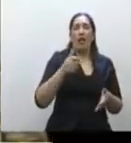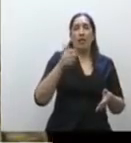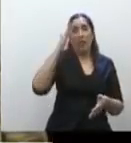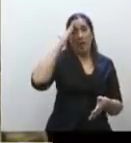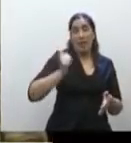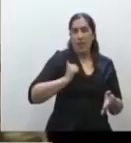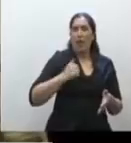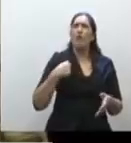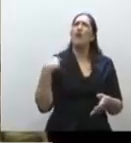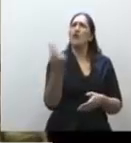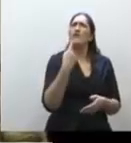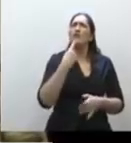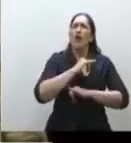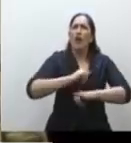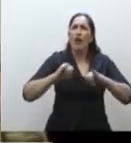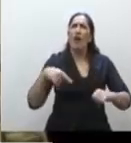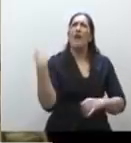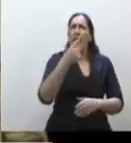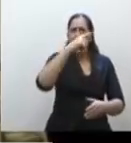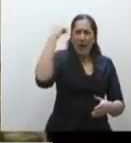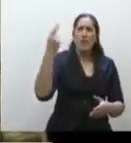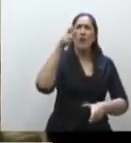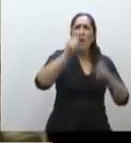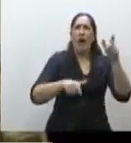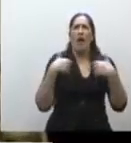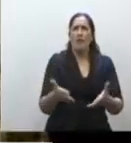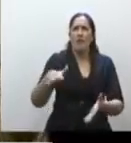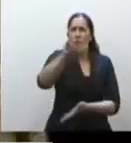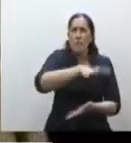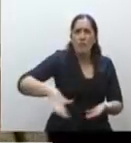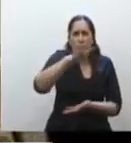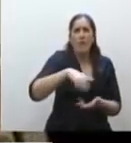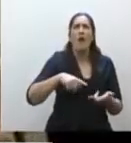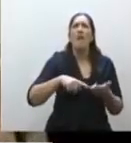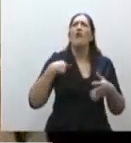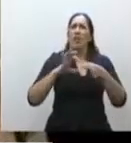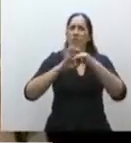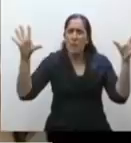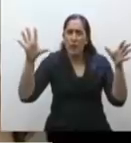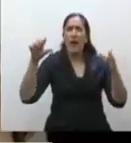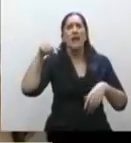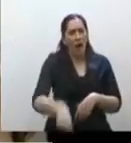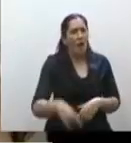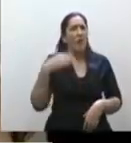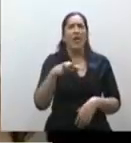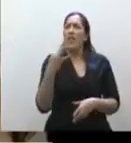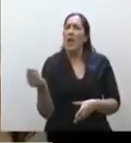dijimos somos nacionales, populares y democráticos, vamos a tener que